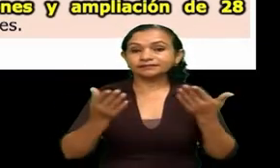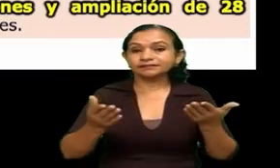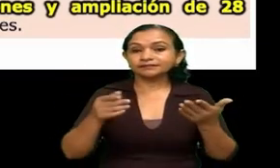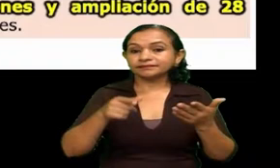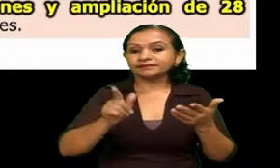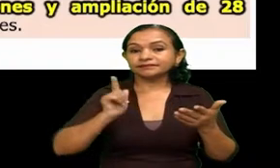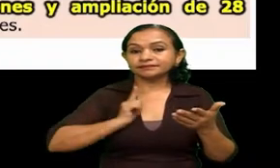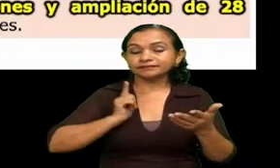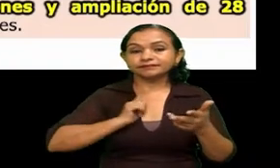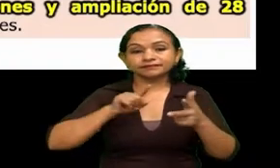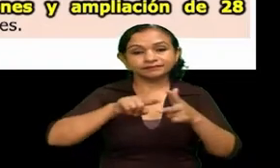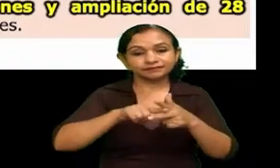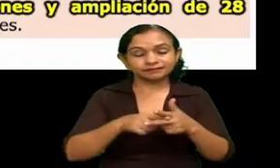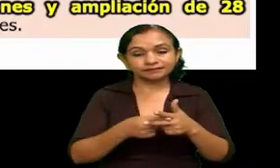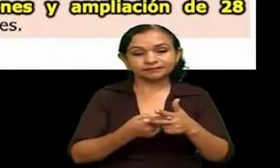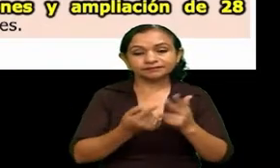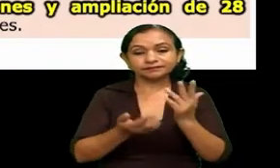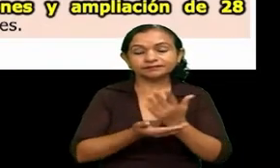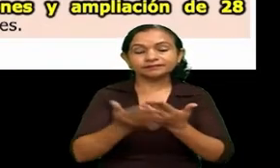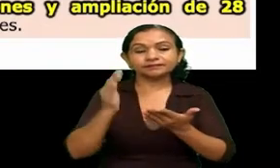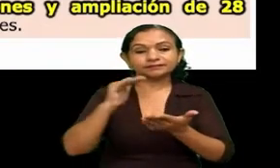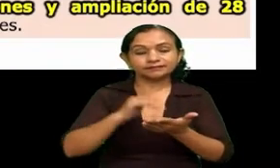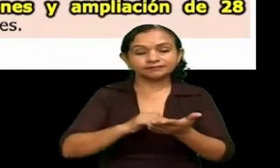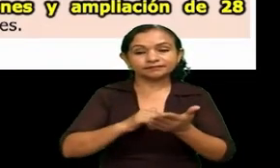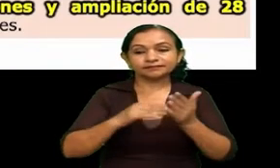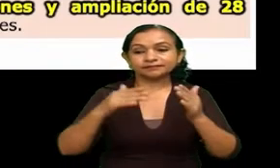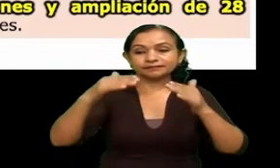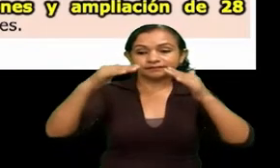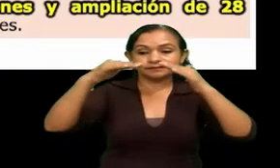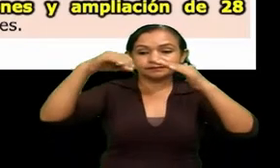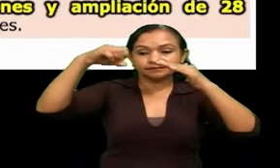momento empezamos a restablecer el sistema. Ok.